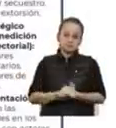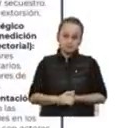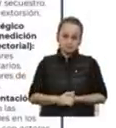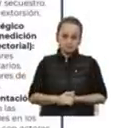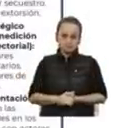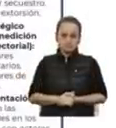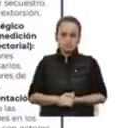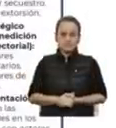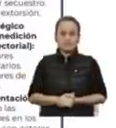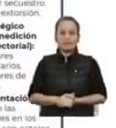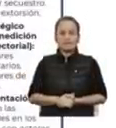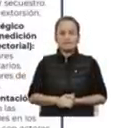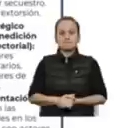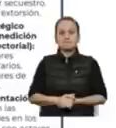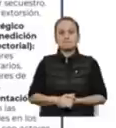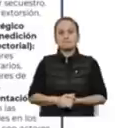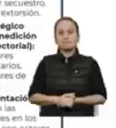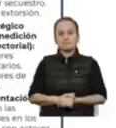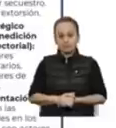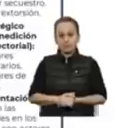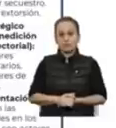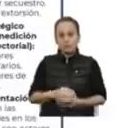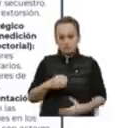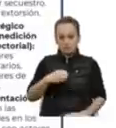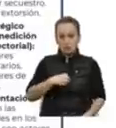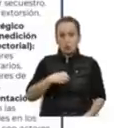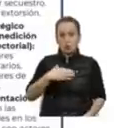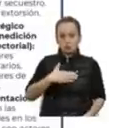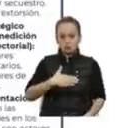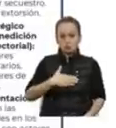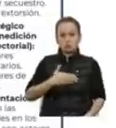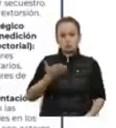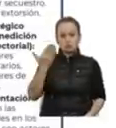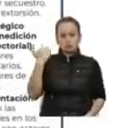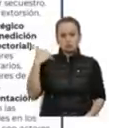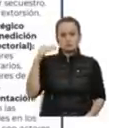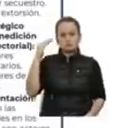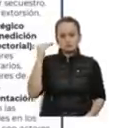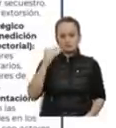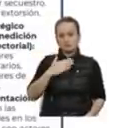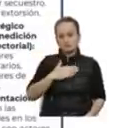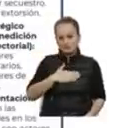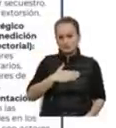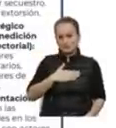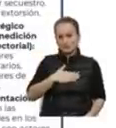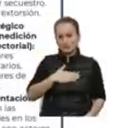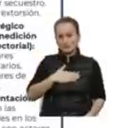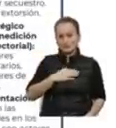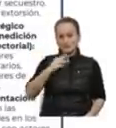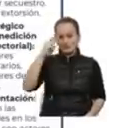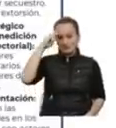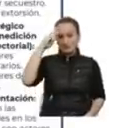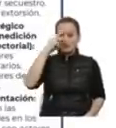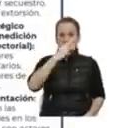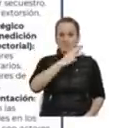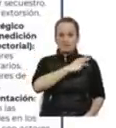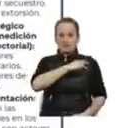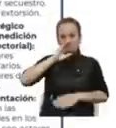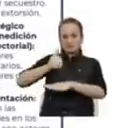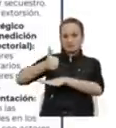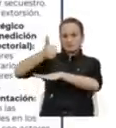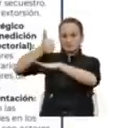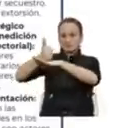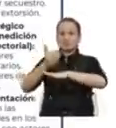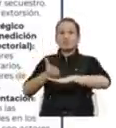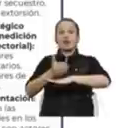Y en alguna oportunidad que hablaba con los generales antes del